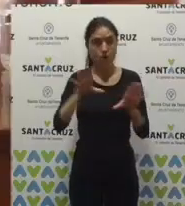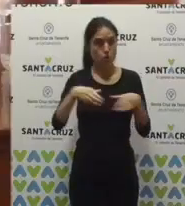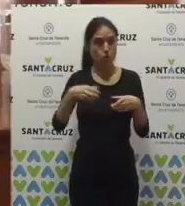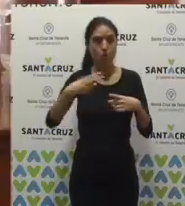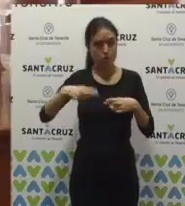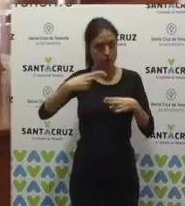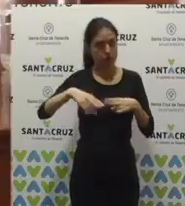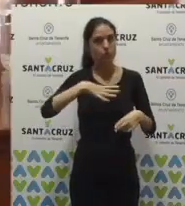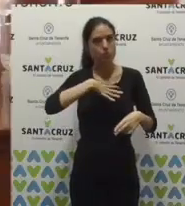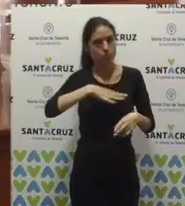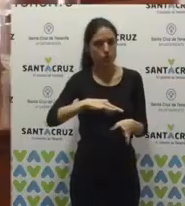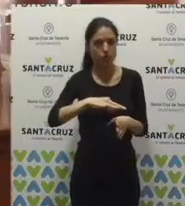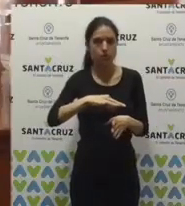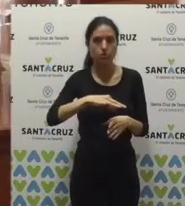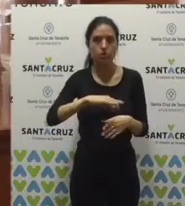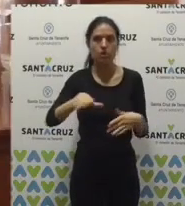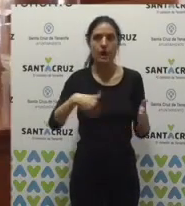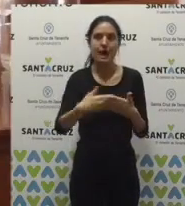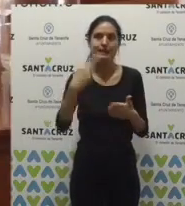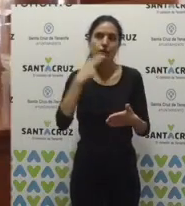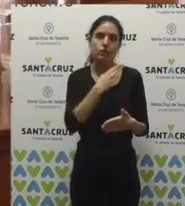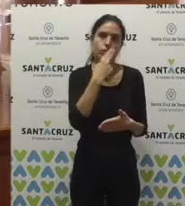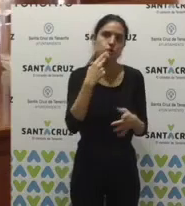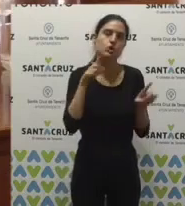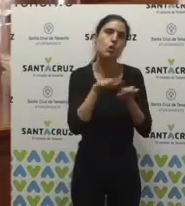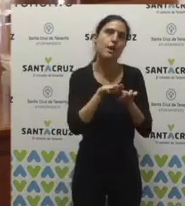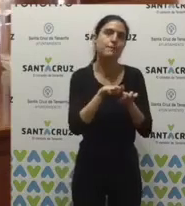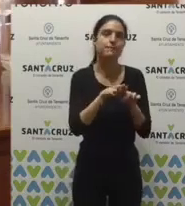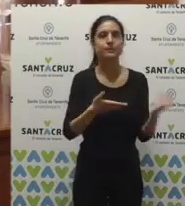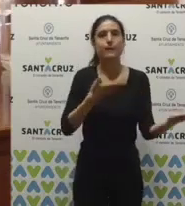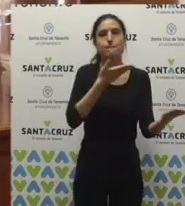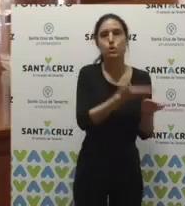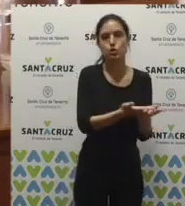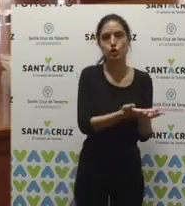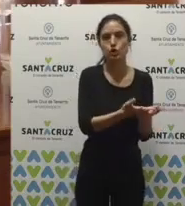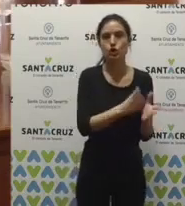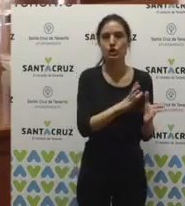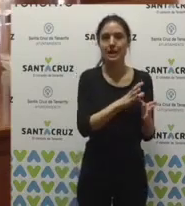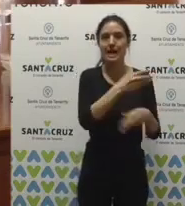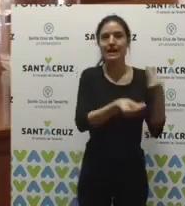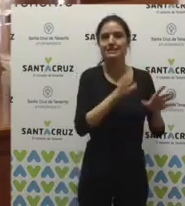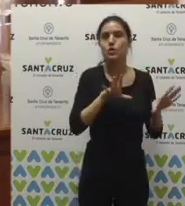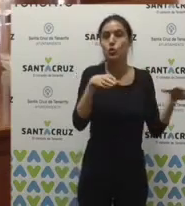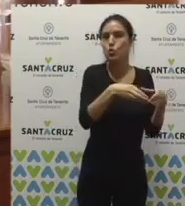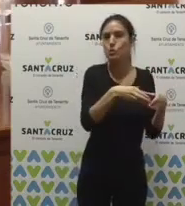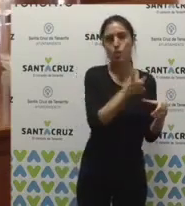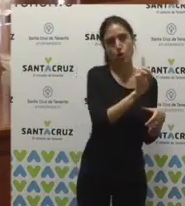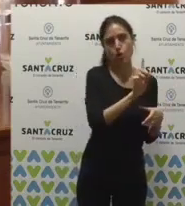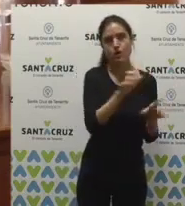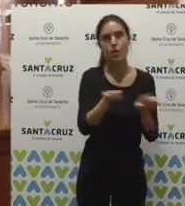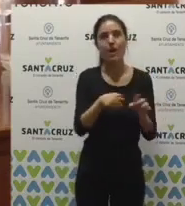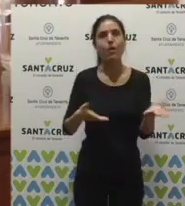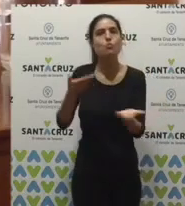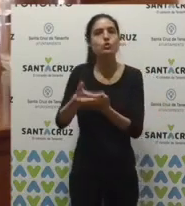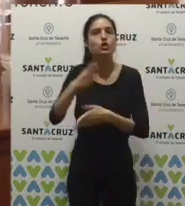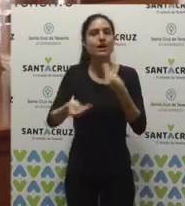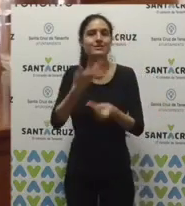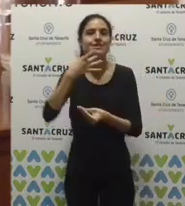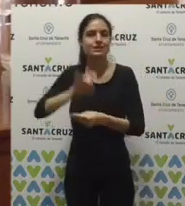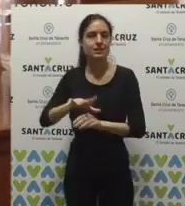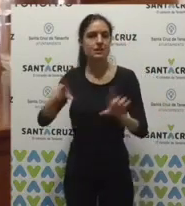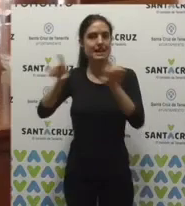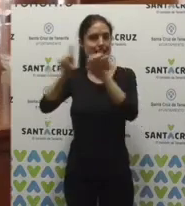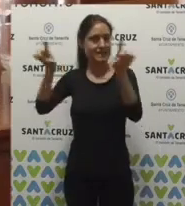todo caso en la siguiente incluso que no sea una moción de partido sino que pudiéramos hacer incluso una institucional a los efectos de defender esa